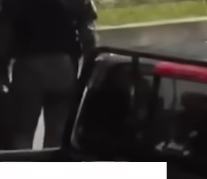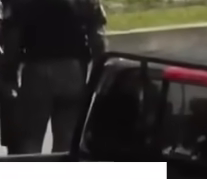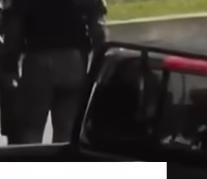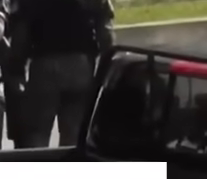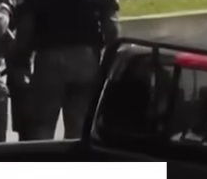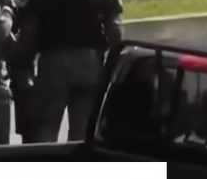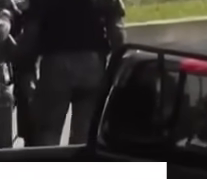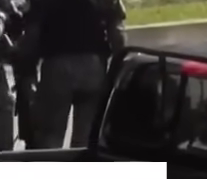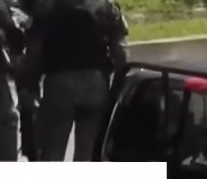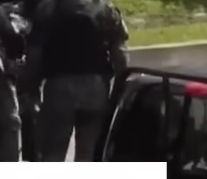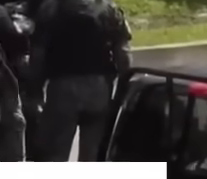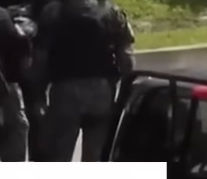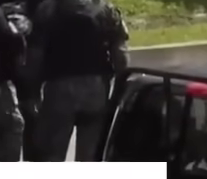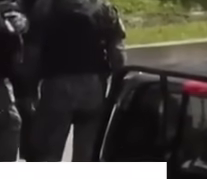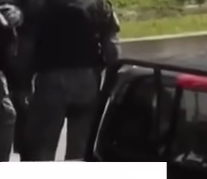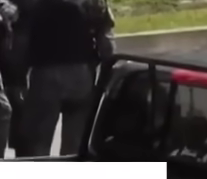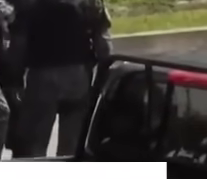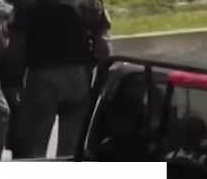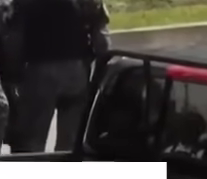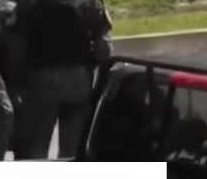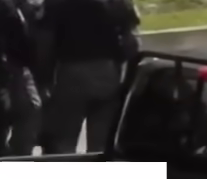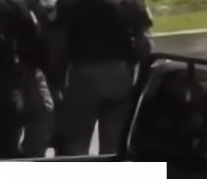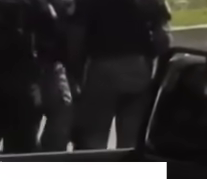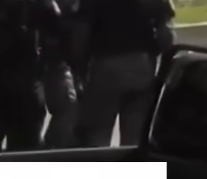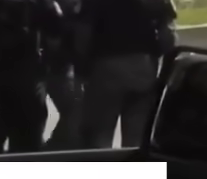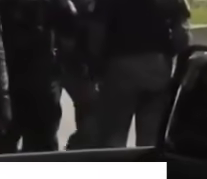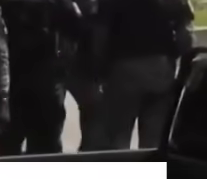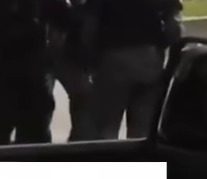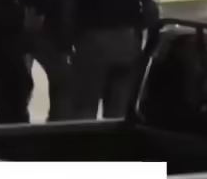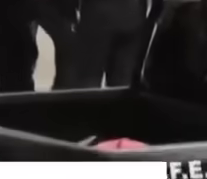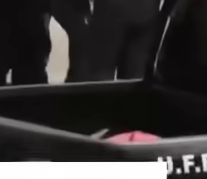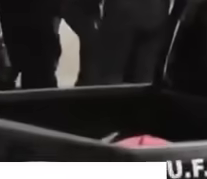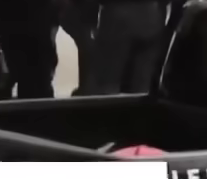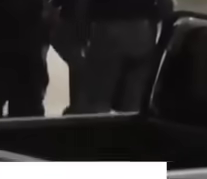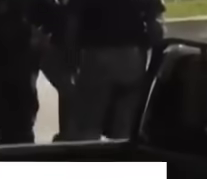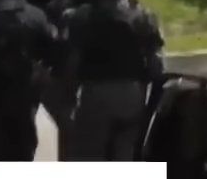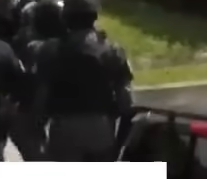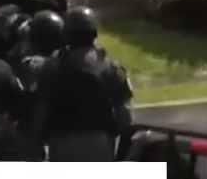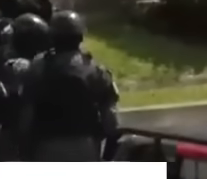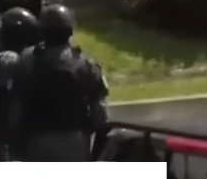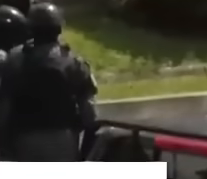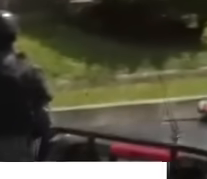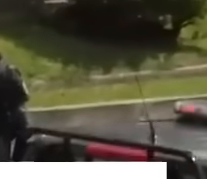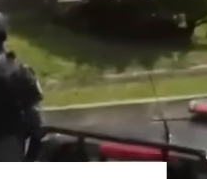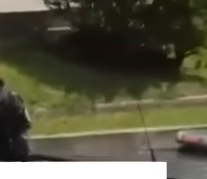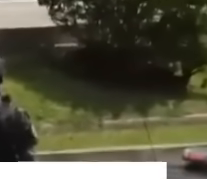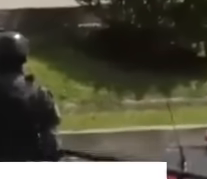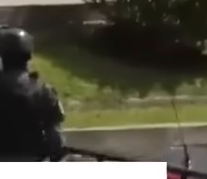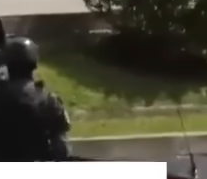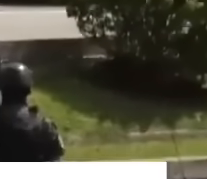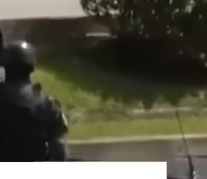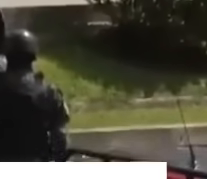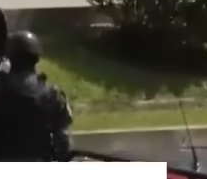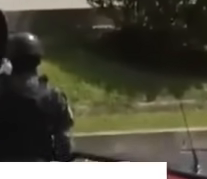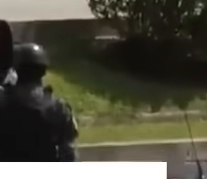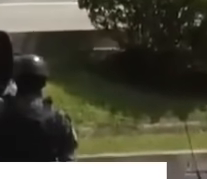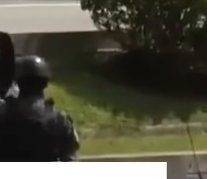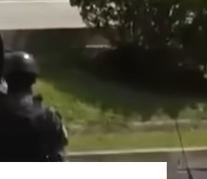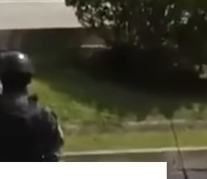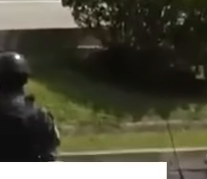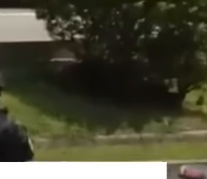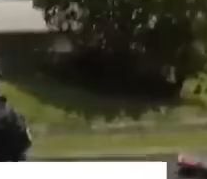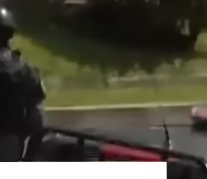Ministerio Público. Así es, Emilio. Bueno, como ya nos han dicho, van a intervenir y por eso hemos tenido que movernos un poco. Van a utilizar